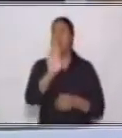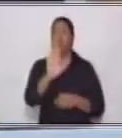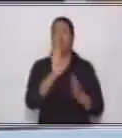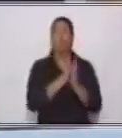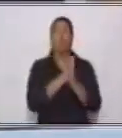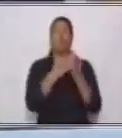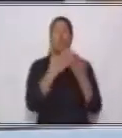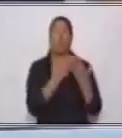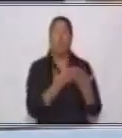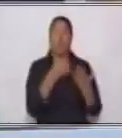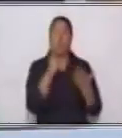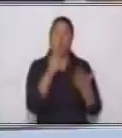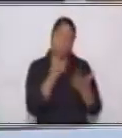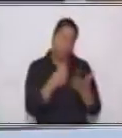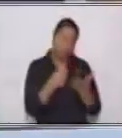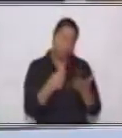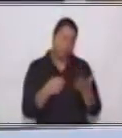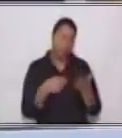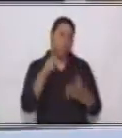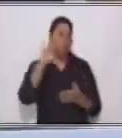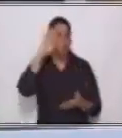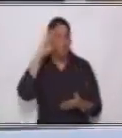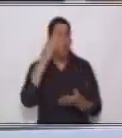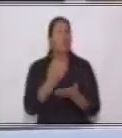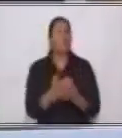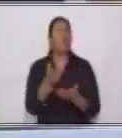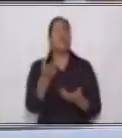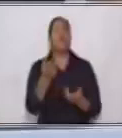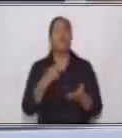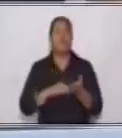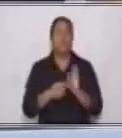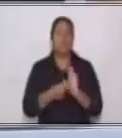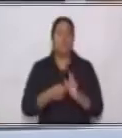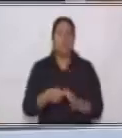qué crees tú que es una conclusión.